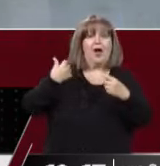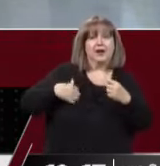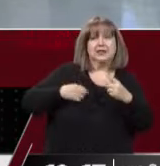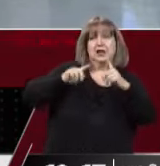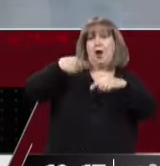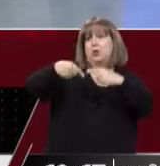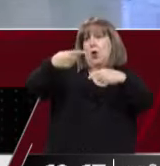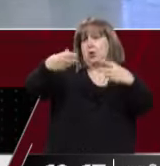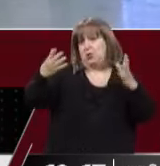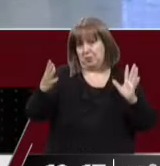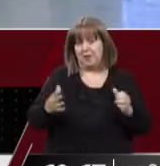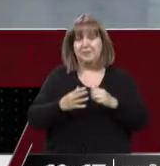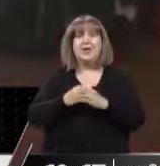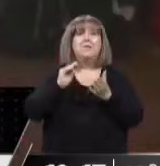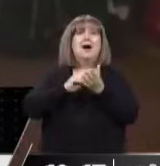buenas promos. Los vemos.